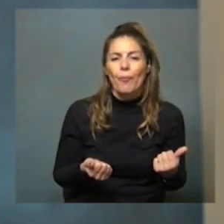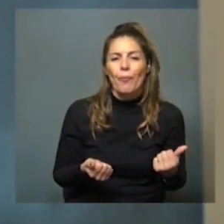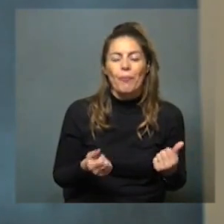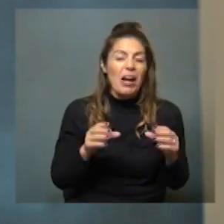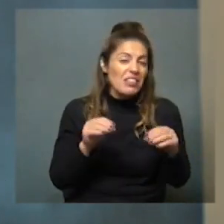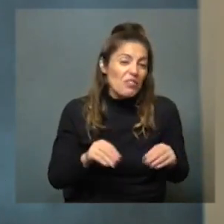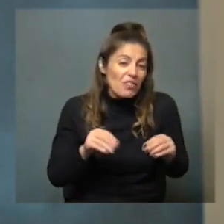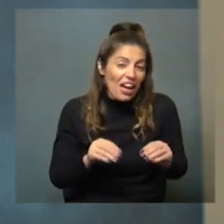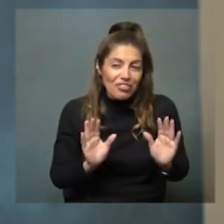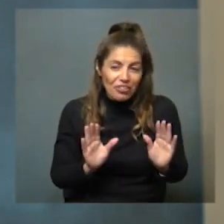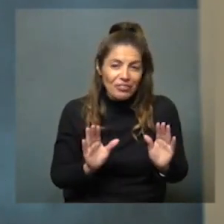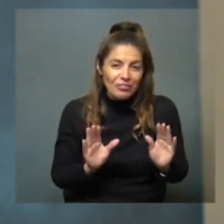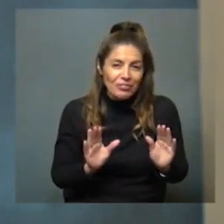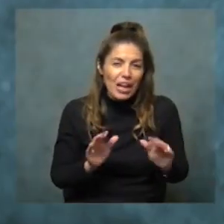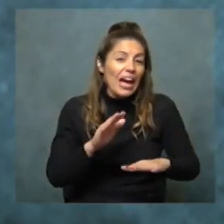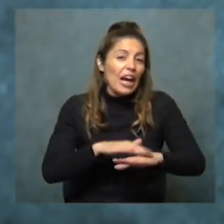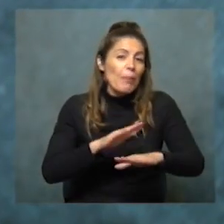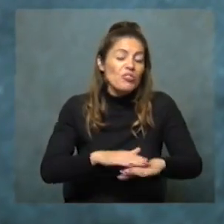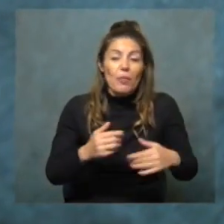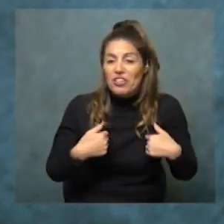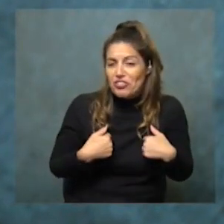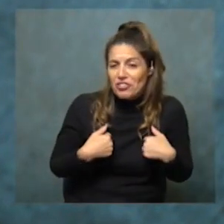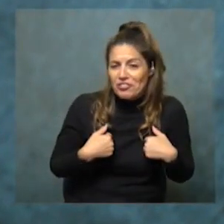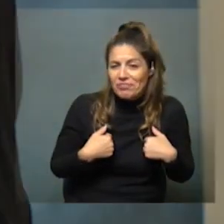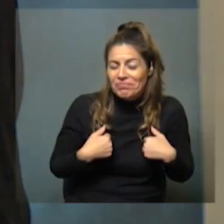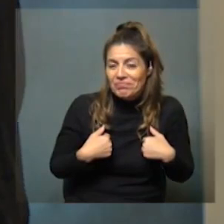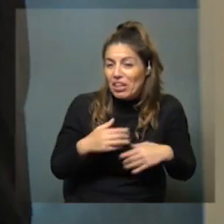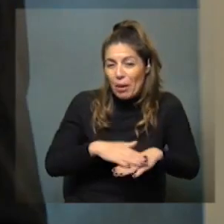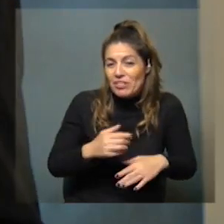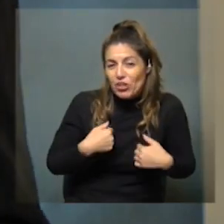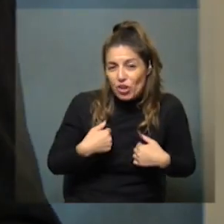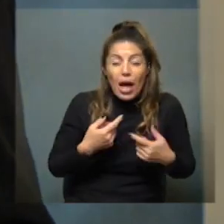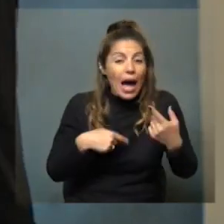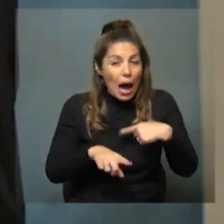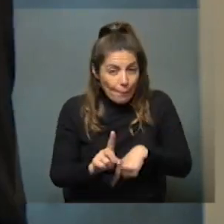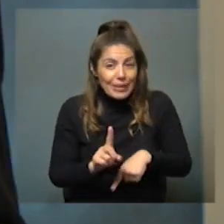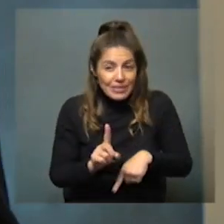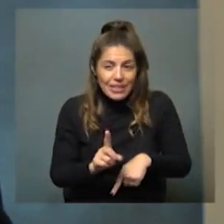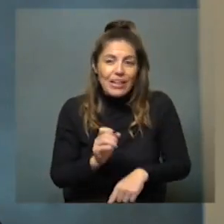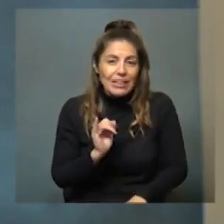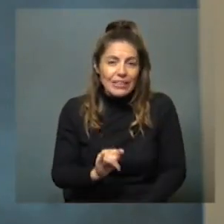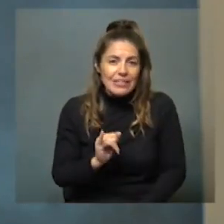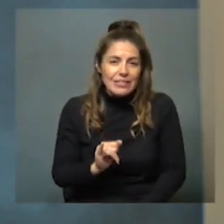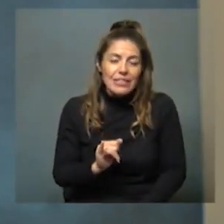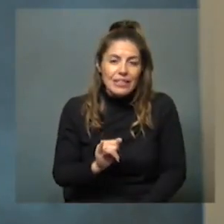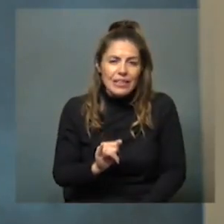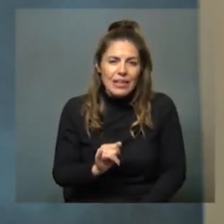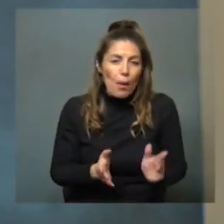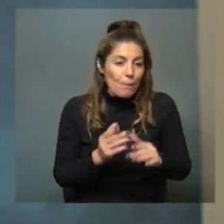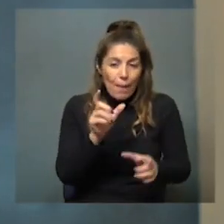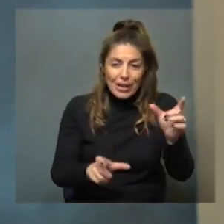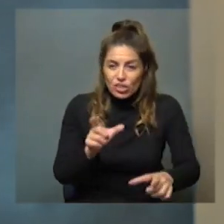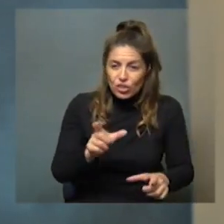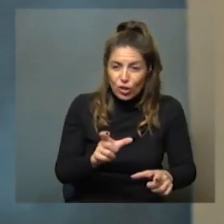liviano. Responsable solo mío, ¿viste? Sí, ahí va. A pesar de que se mueve, capaz que quizás hasta más gente que